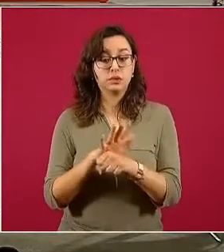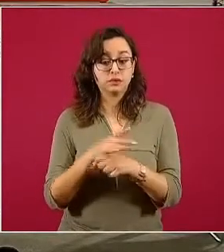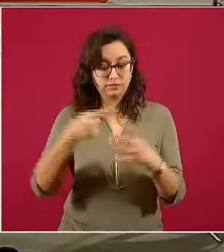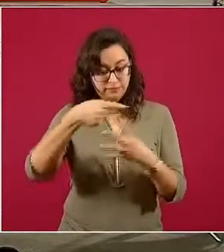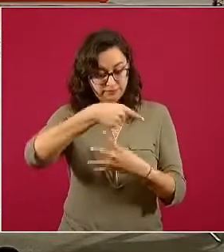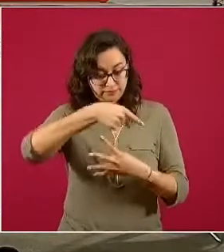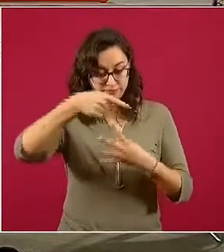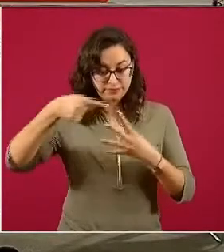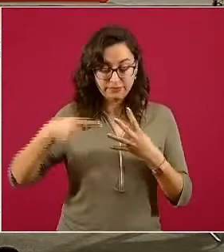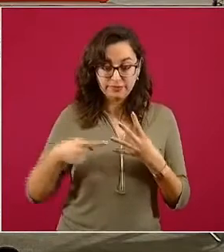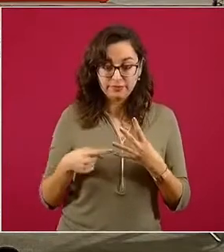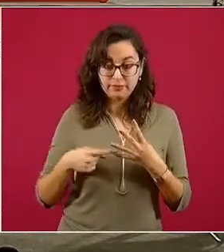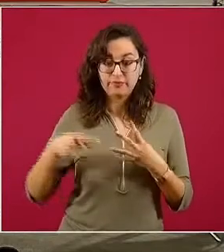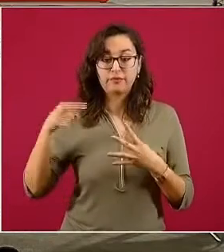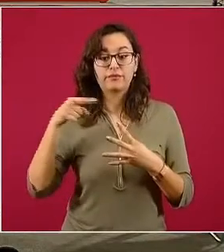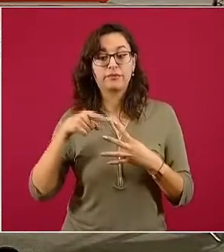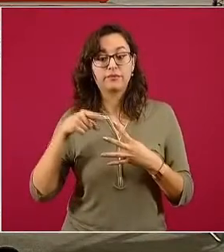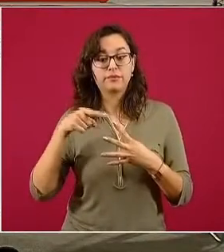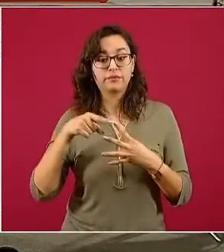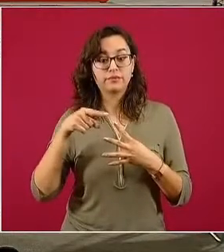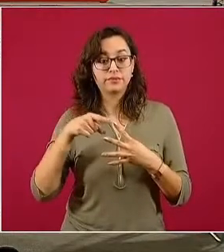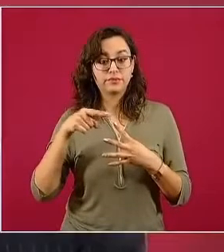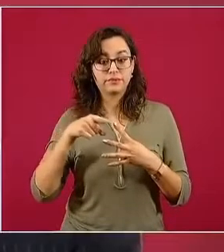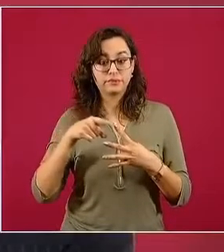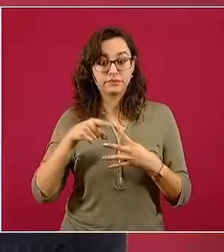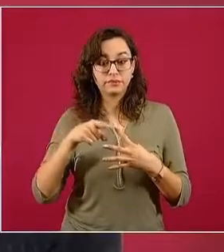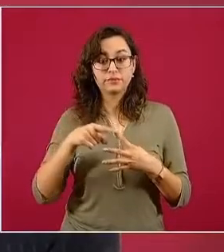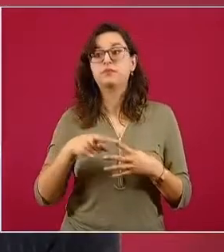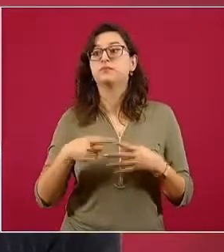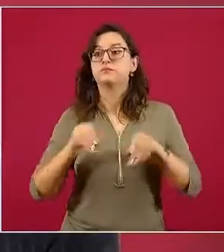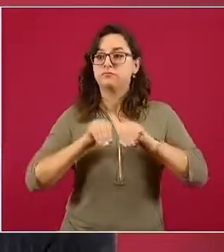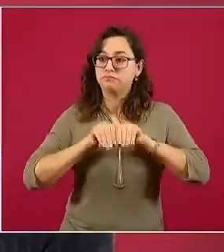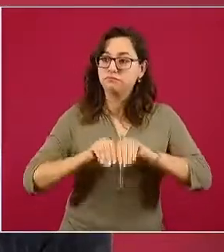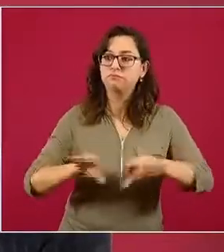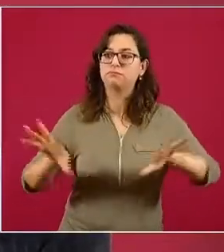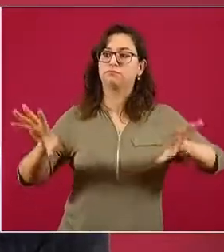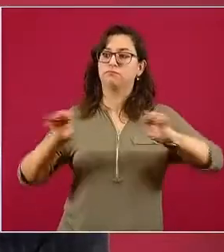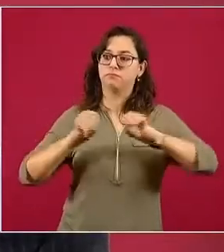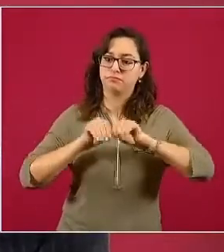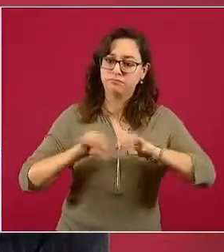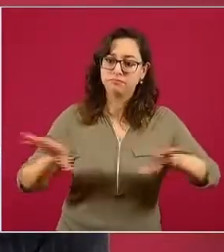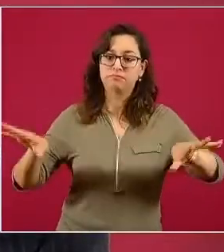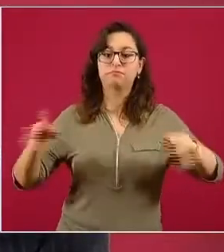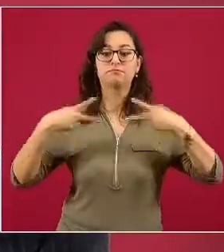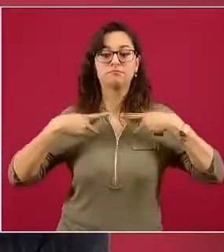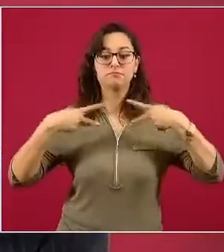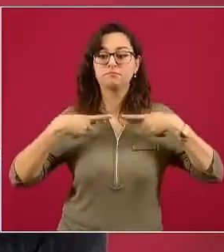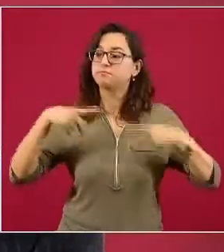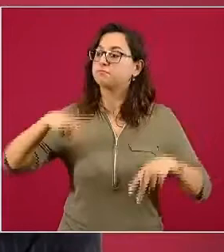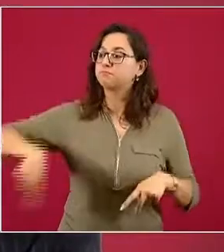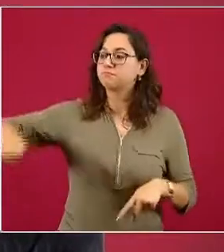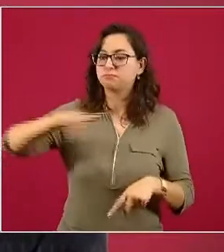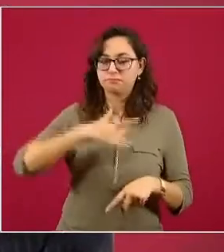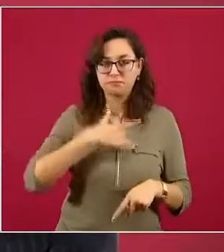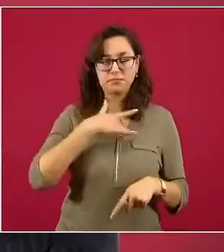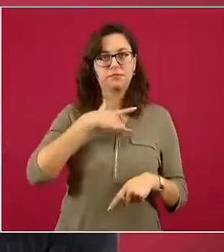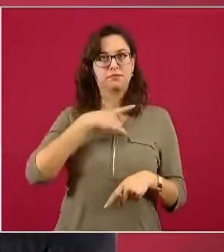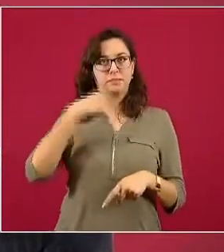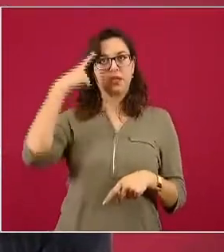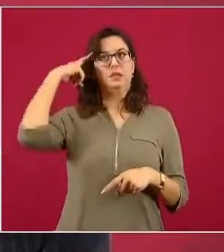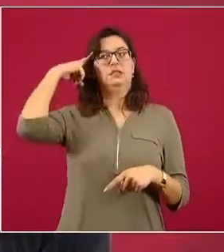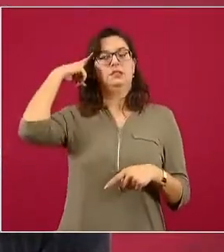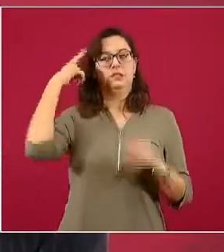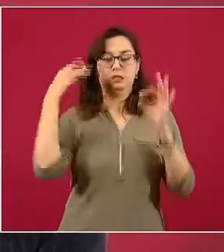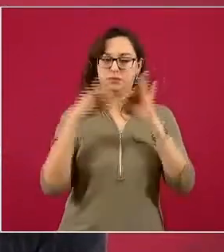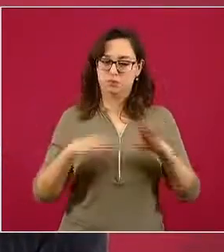componentes fundamentales. El primero es para sensibilizar a la población respecto a la importancia de la vacunación en el